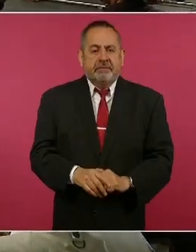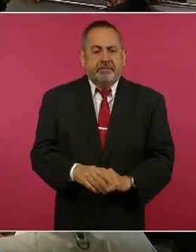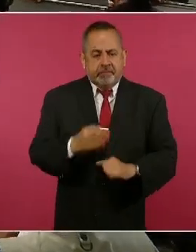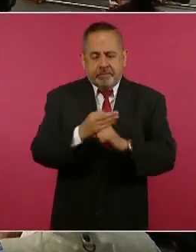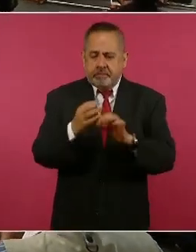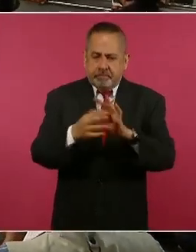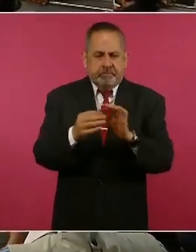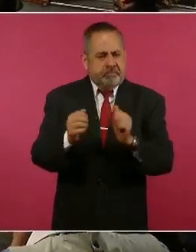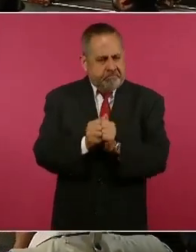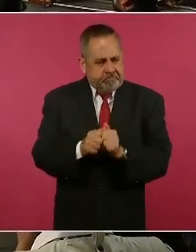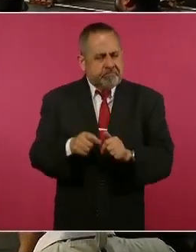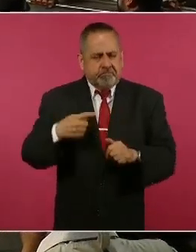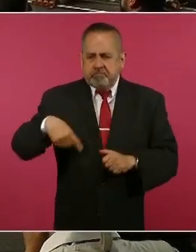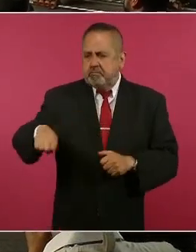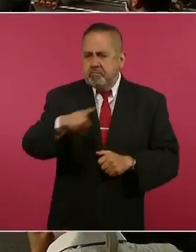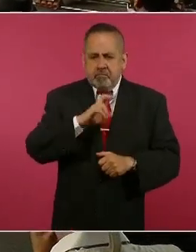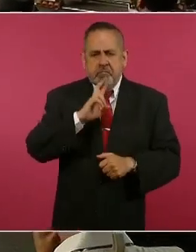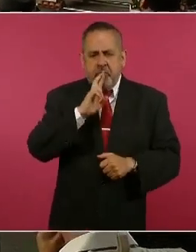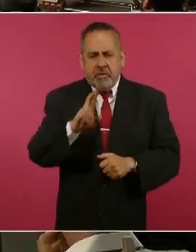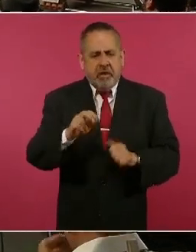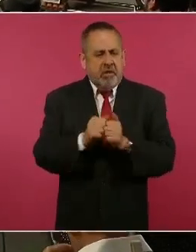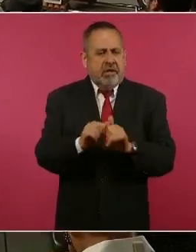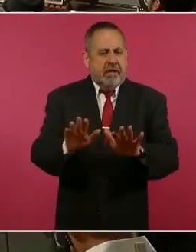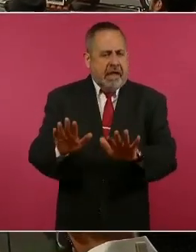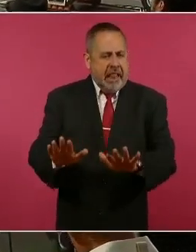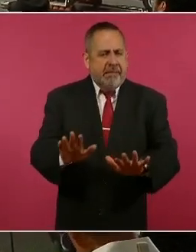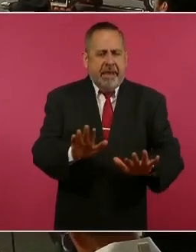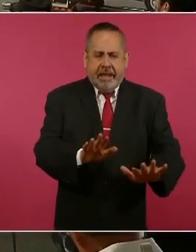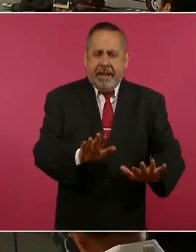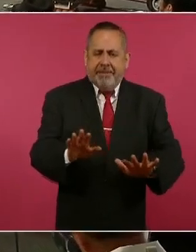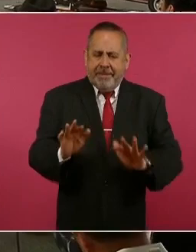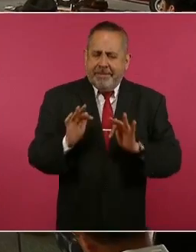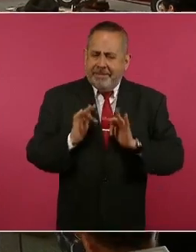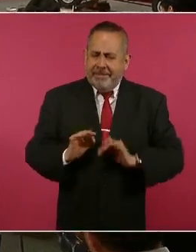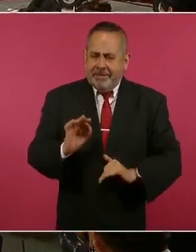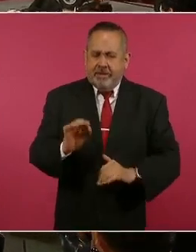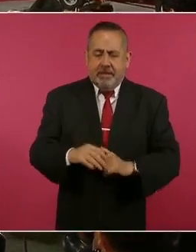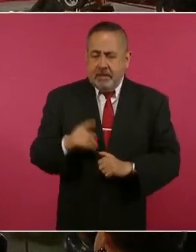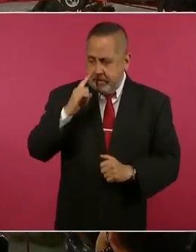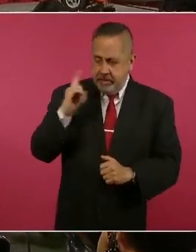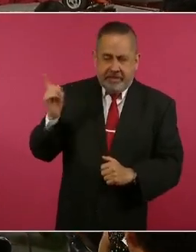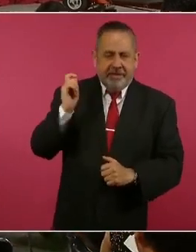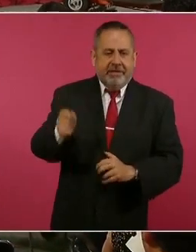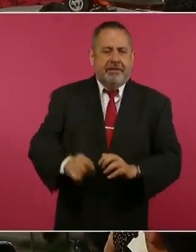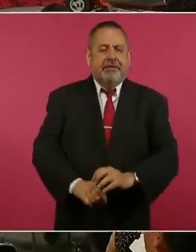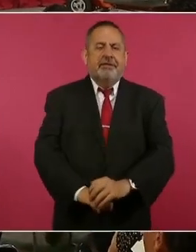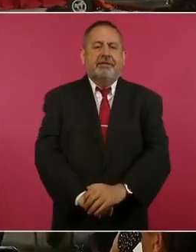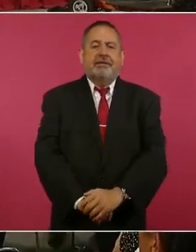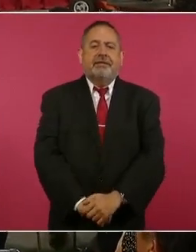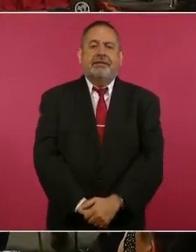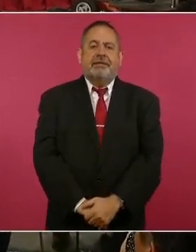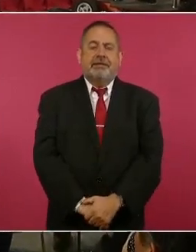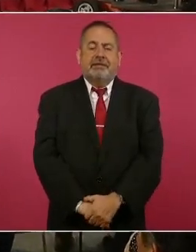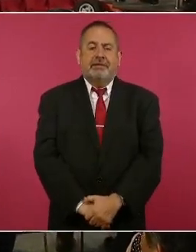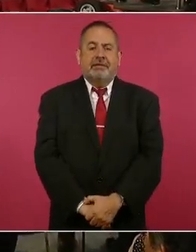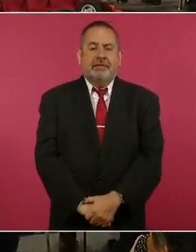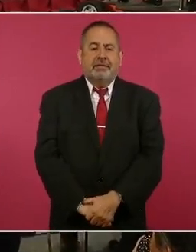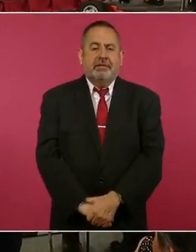veamos las cosas con paciencia, con calma. A ver.